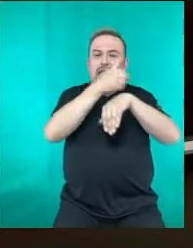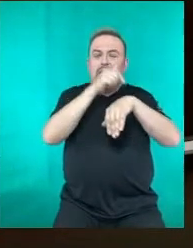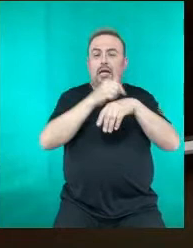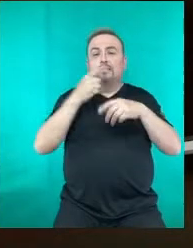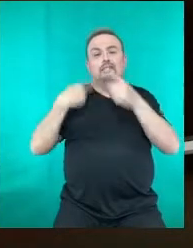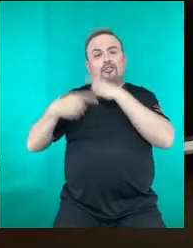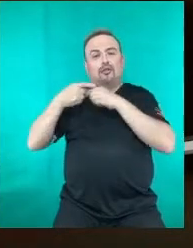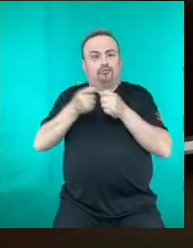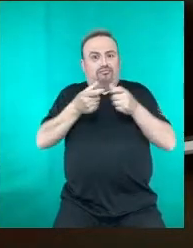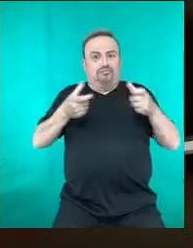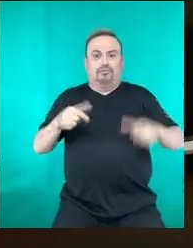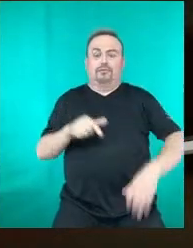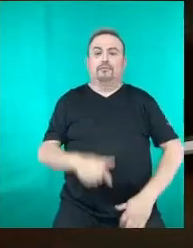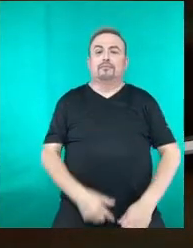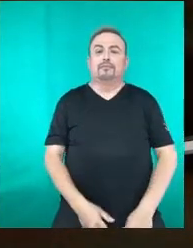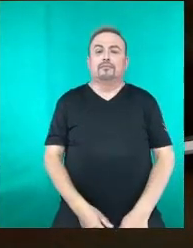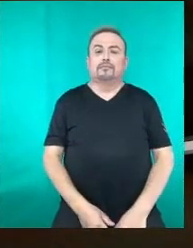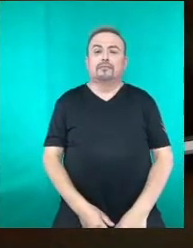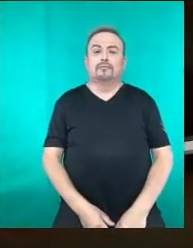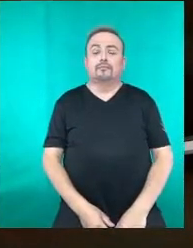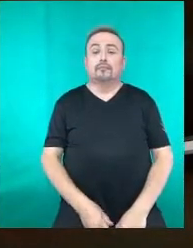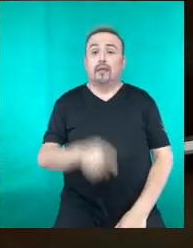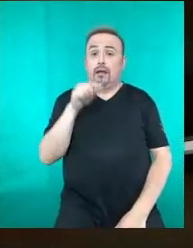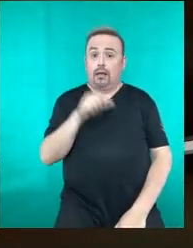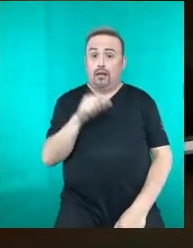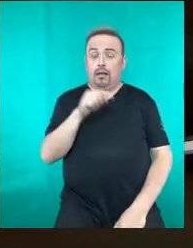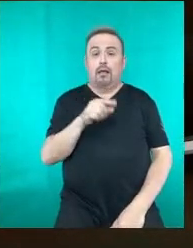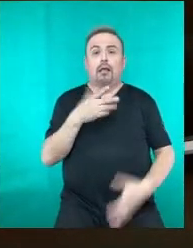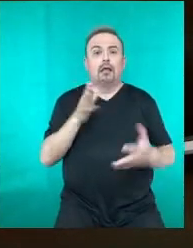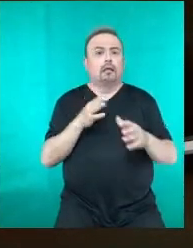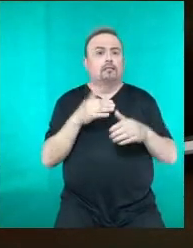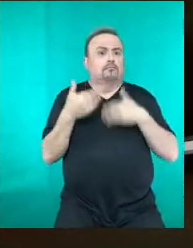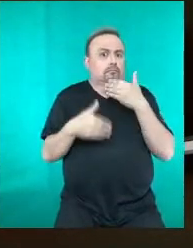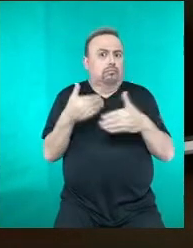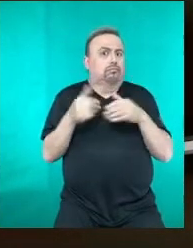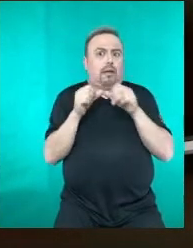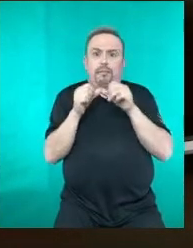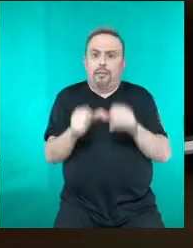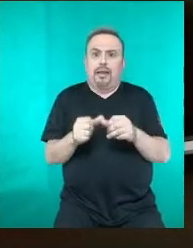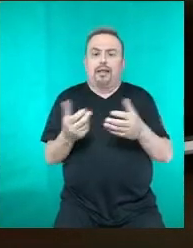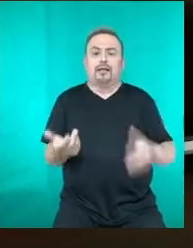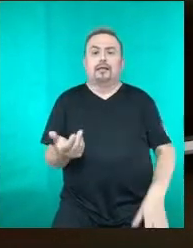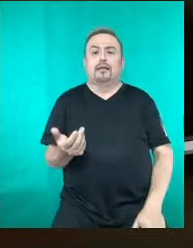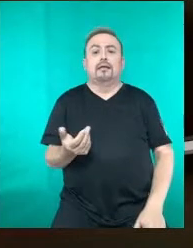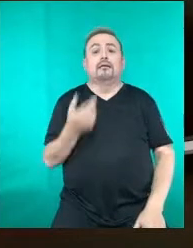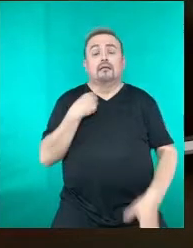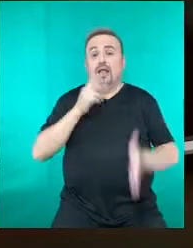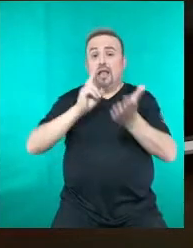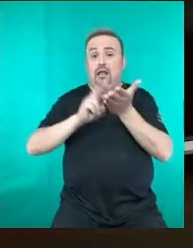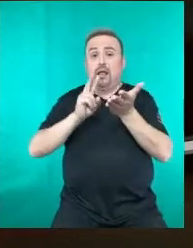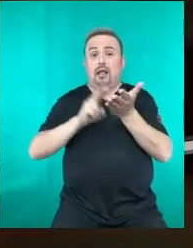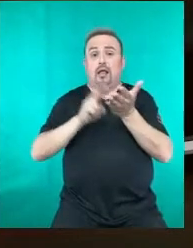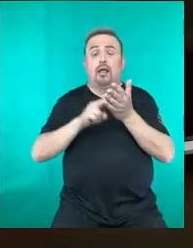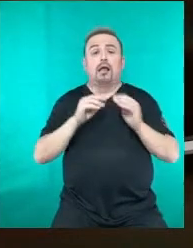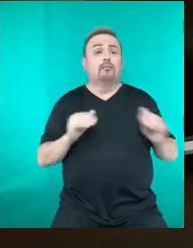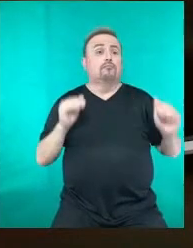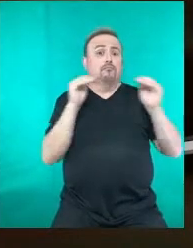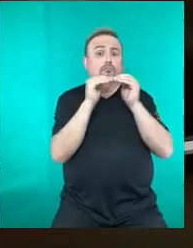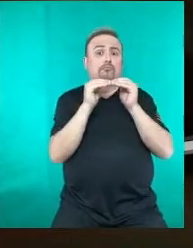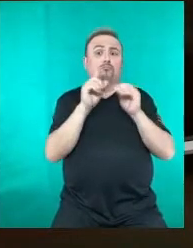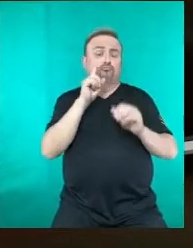ahí. Pero esto es una evolución permanente. ¿Ya? La verdad es que tenemos algunos estándares hoy día muy